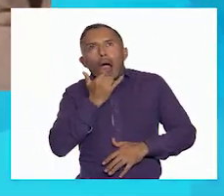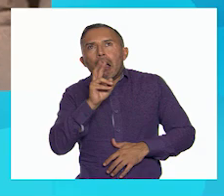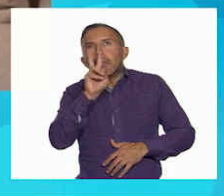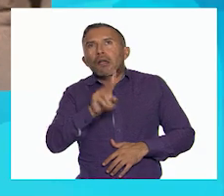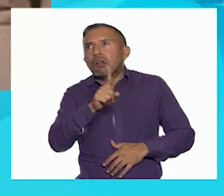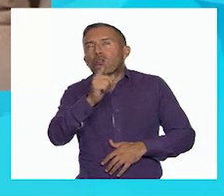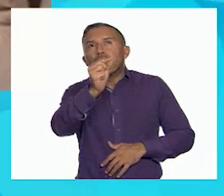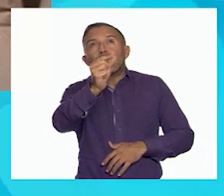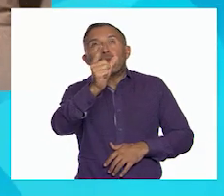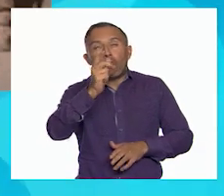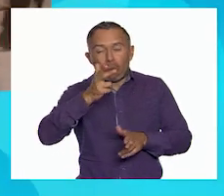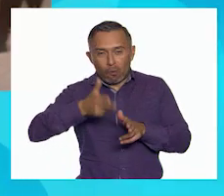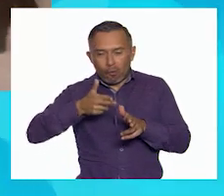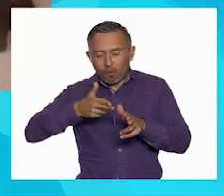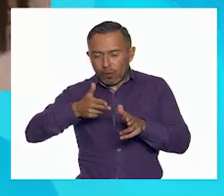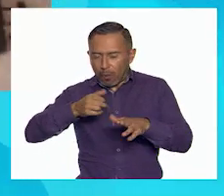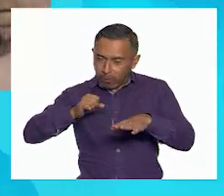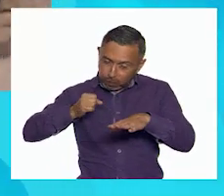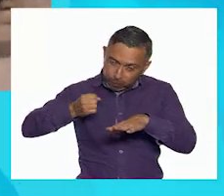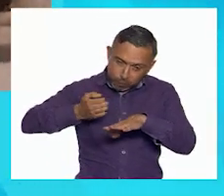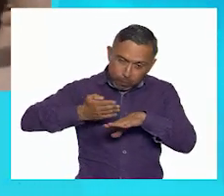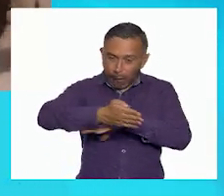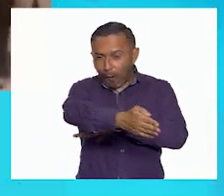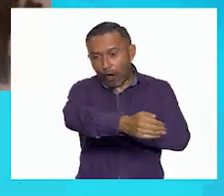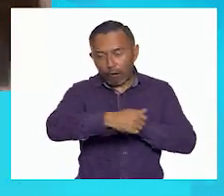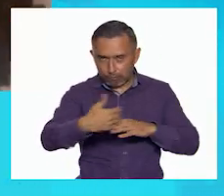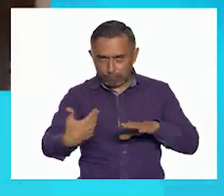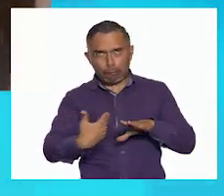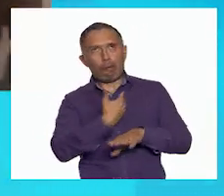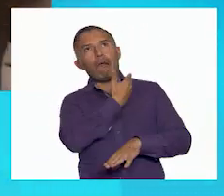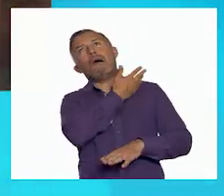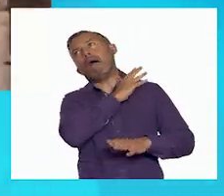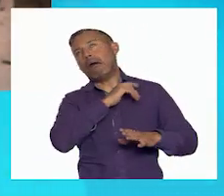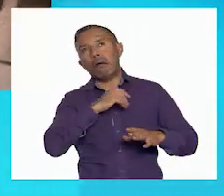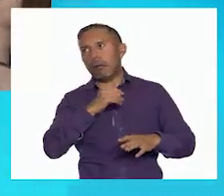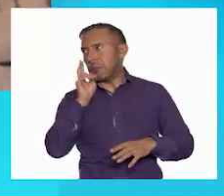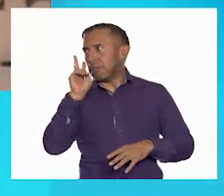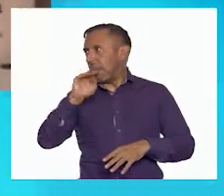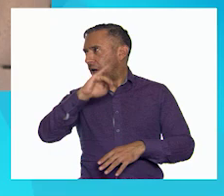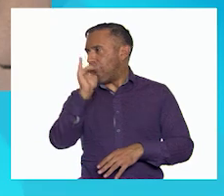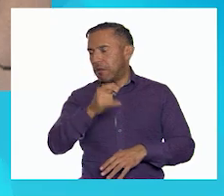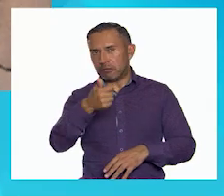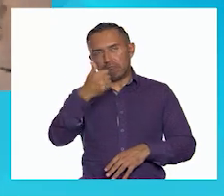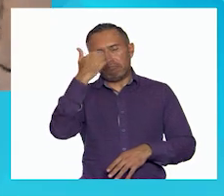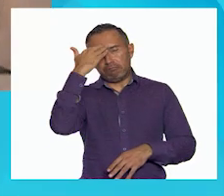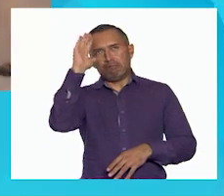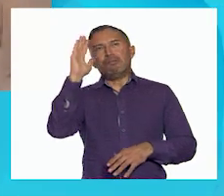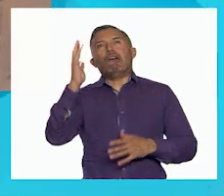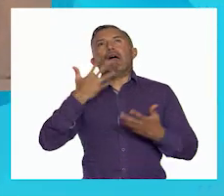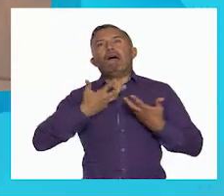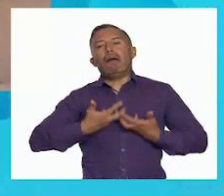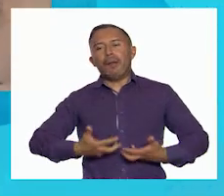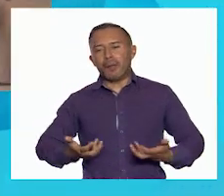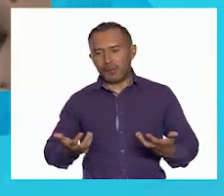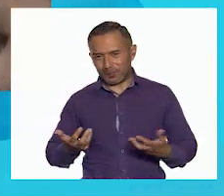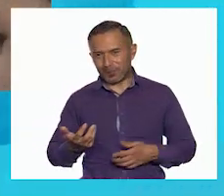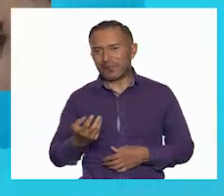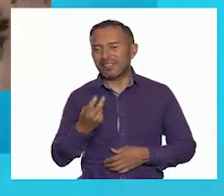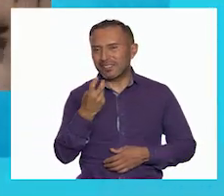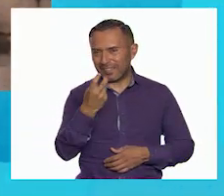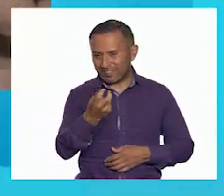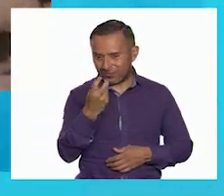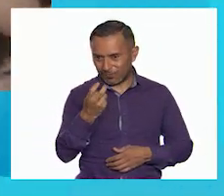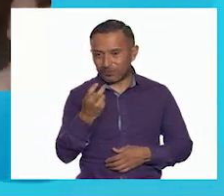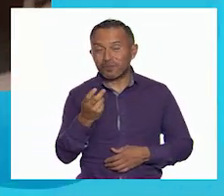pantalla y que los iba a atropellar. Claro, pues era algo que nunca habían visto. Exactamente. Esa imagen o esas